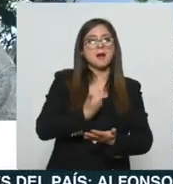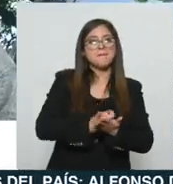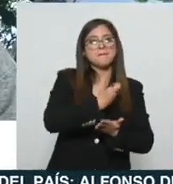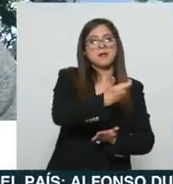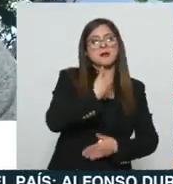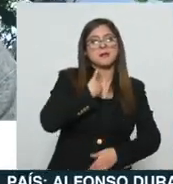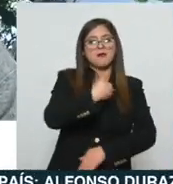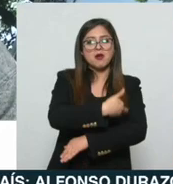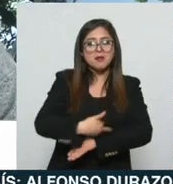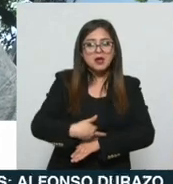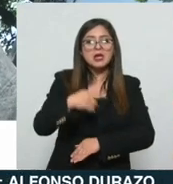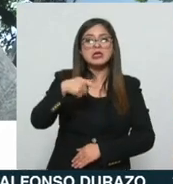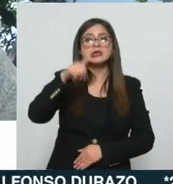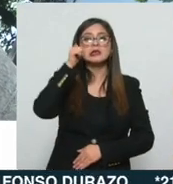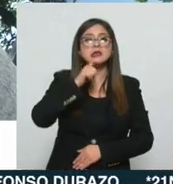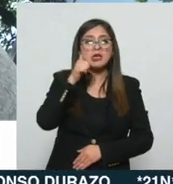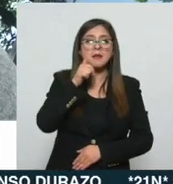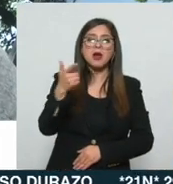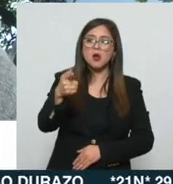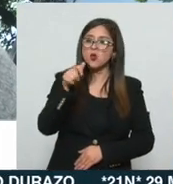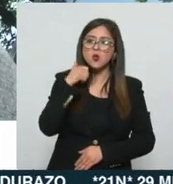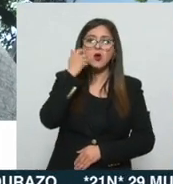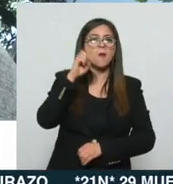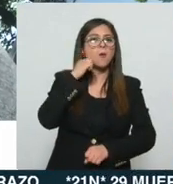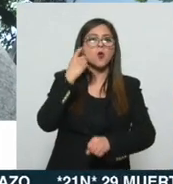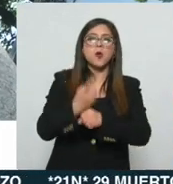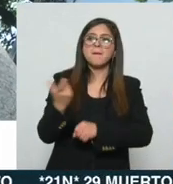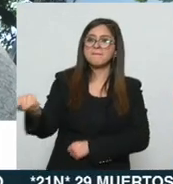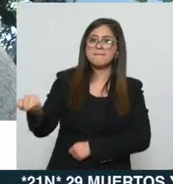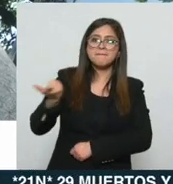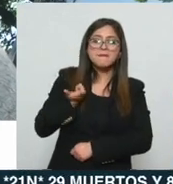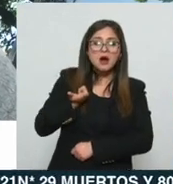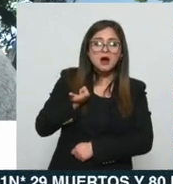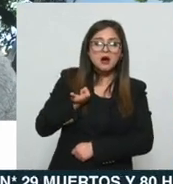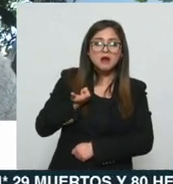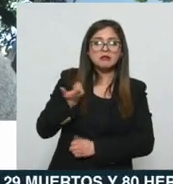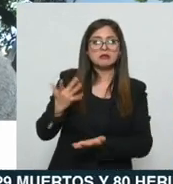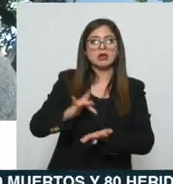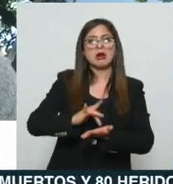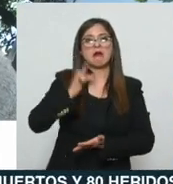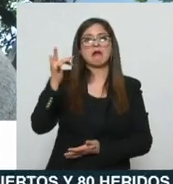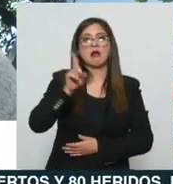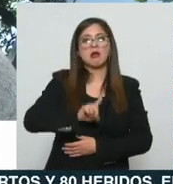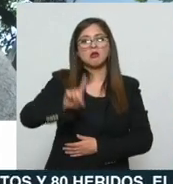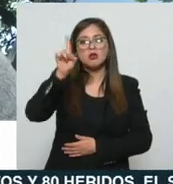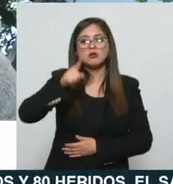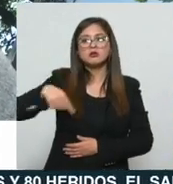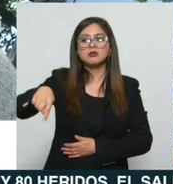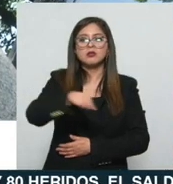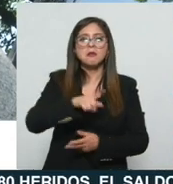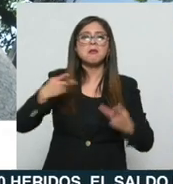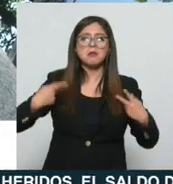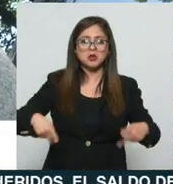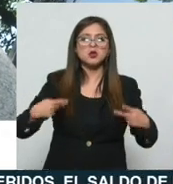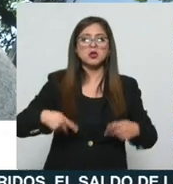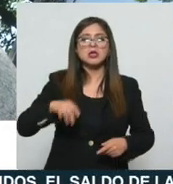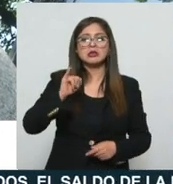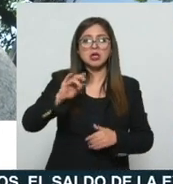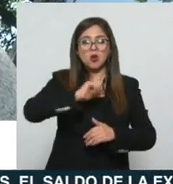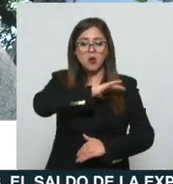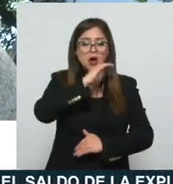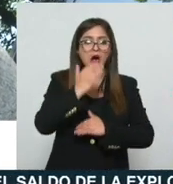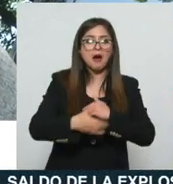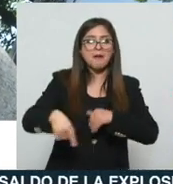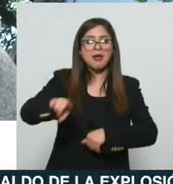yo les digo lo que gusten dar, lo que sea su voluntad, ¿verdad? Y pues gracias a Dios, pues sí, al término del